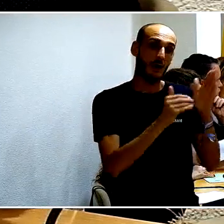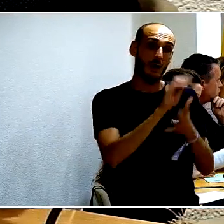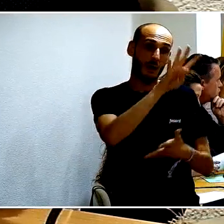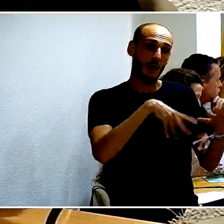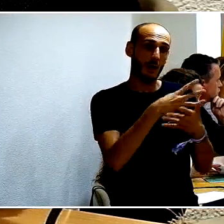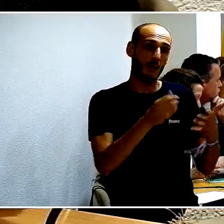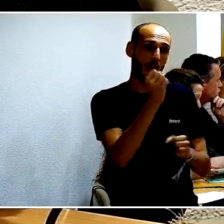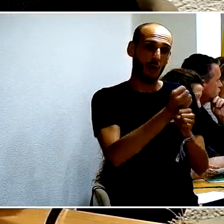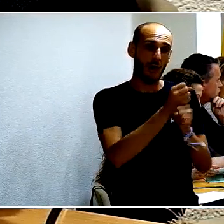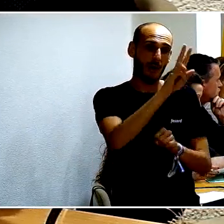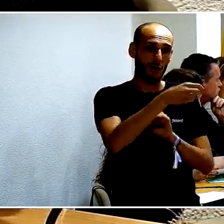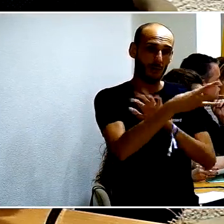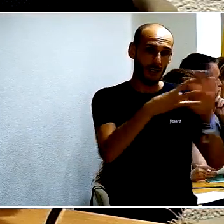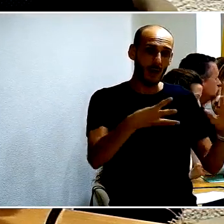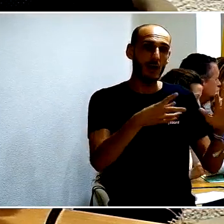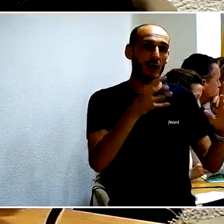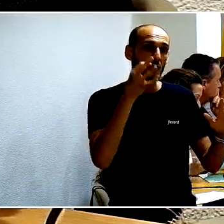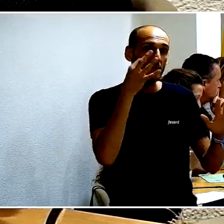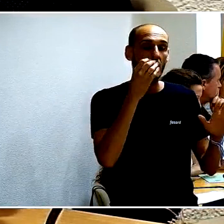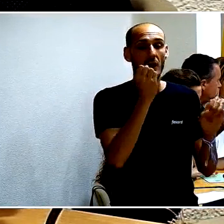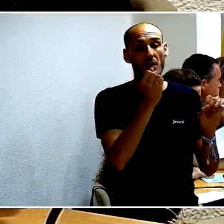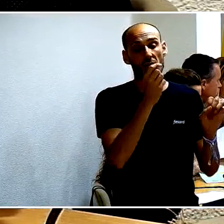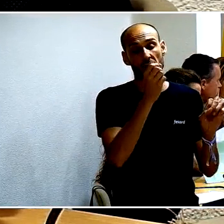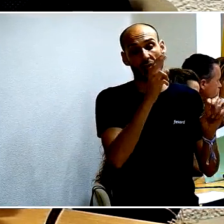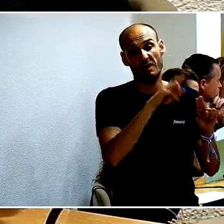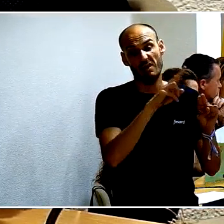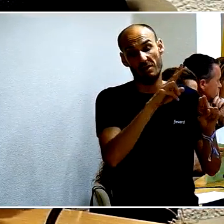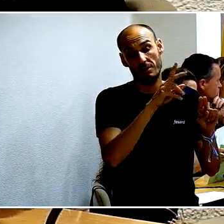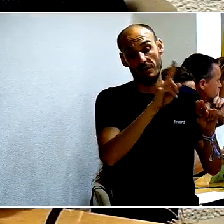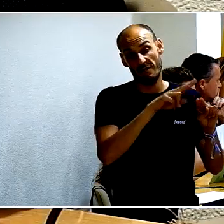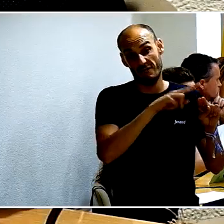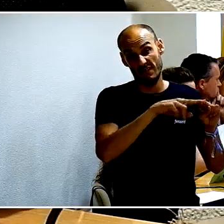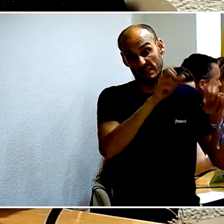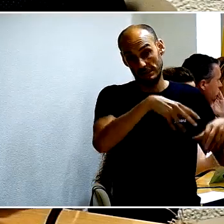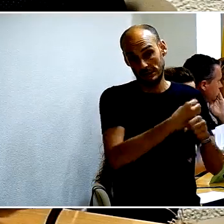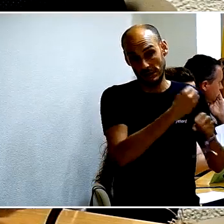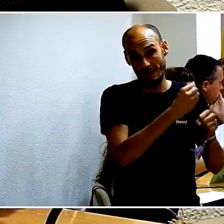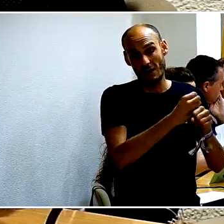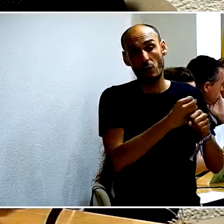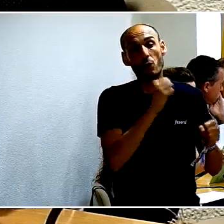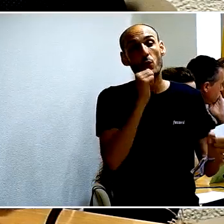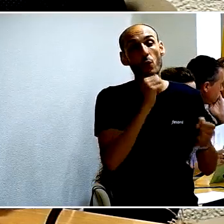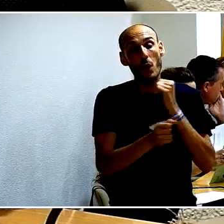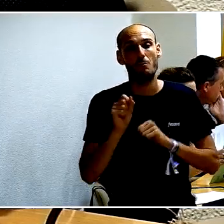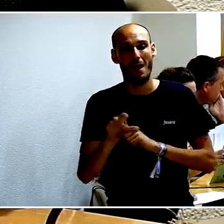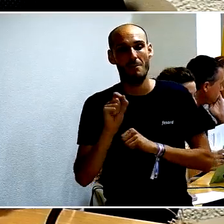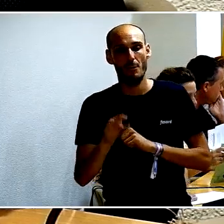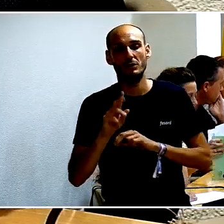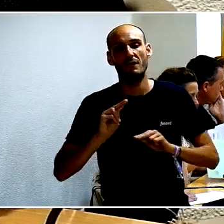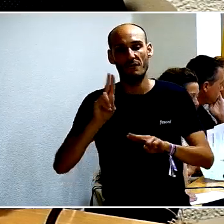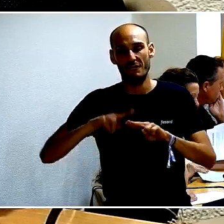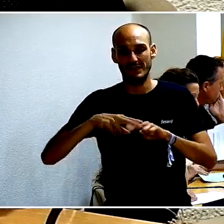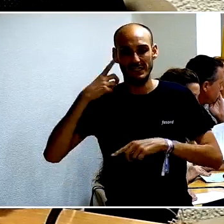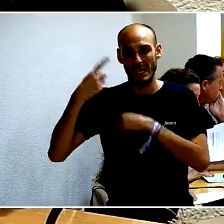de 2019 como días inhábiles para el trabajo en el municipio de Paiporta las fiestas tradicionales del 29 de abril, fiesta de San